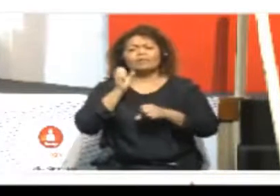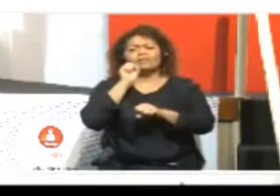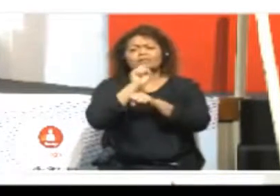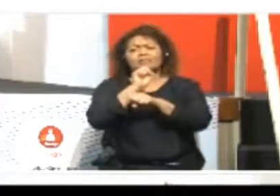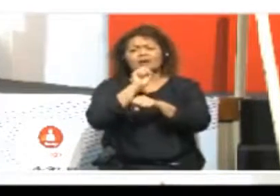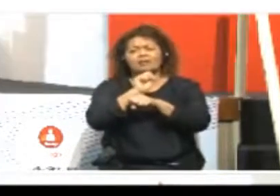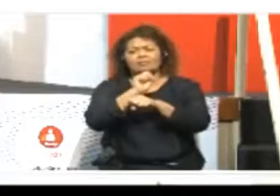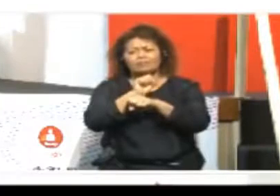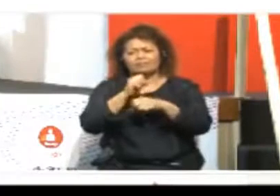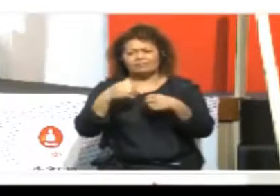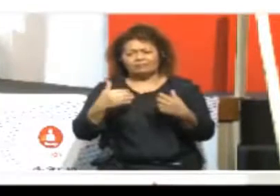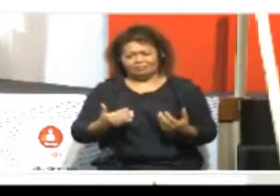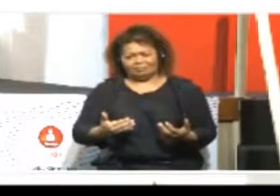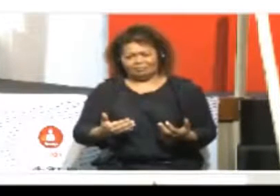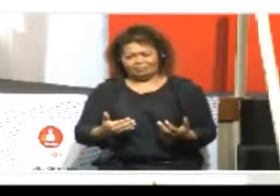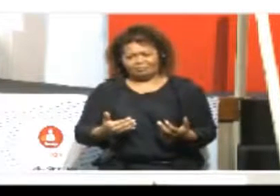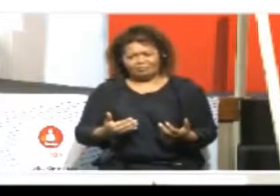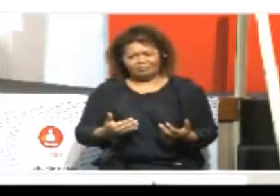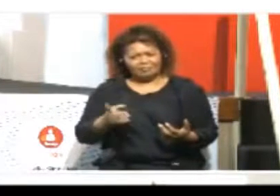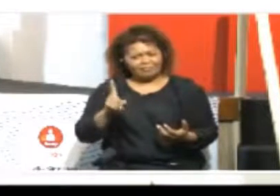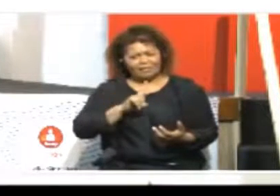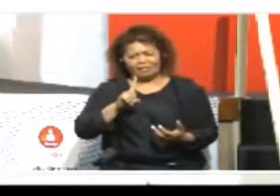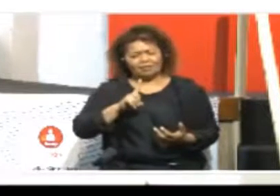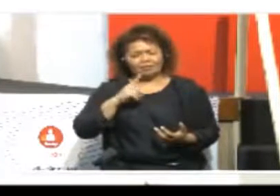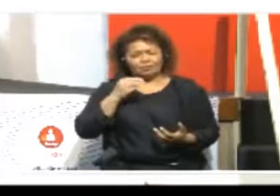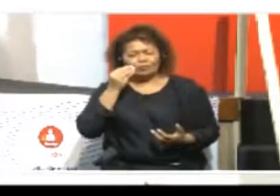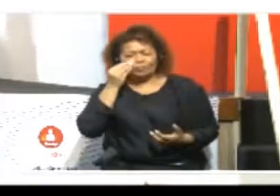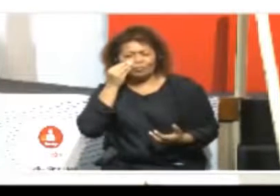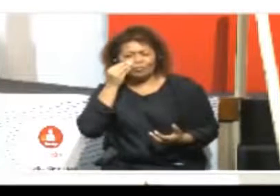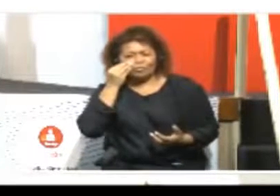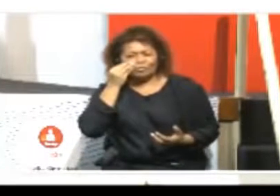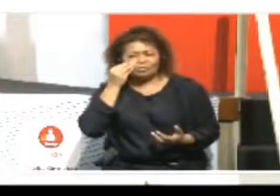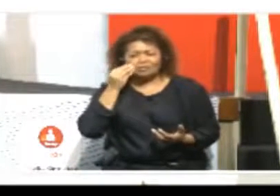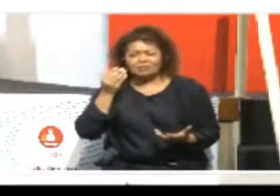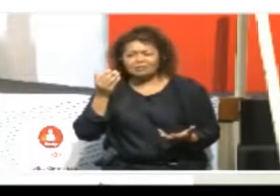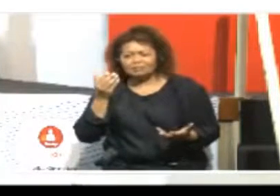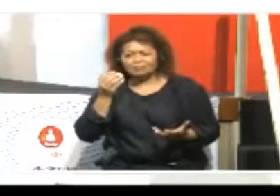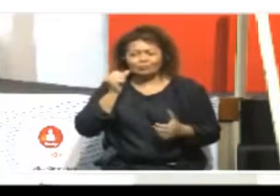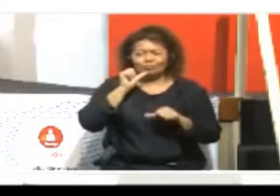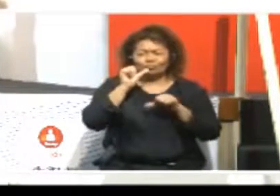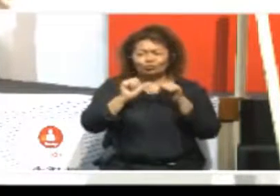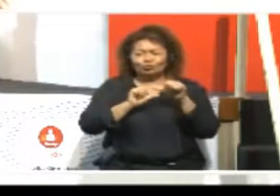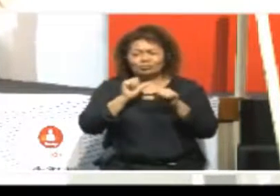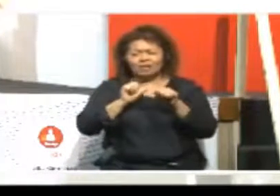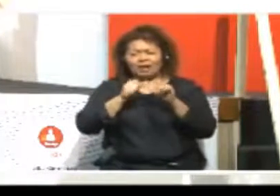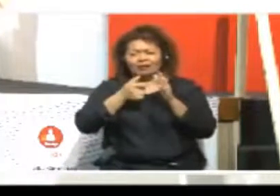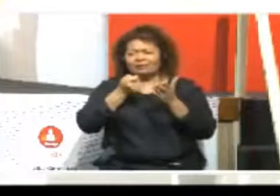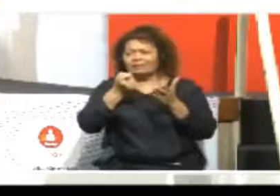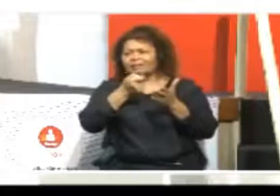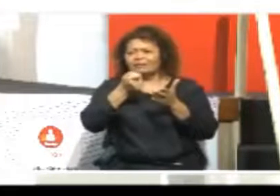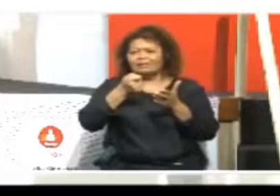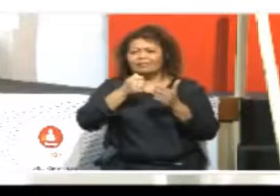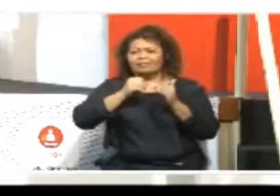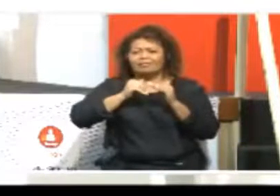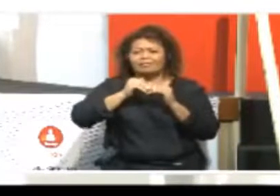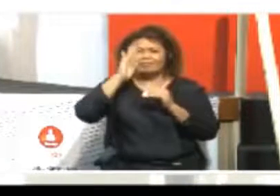Tengo problemas con el clic, no sé a dónde es que tengo que orientarlo porque por eso es que no está.